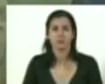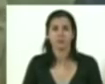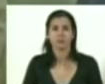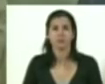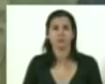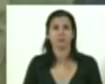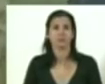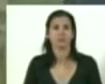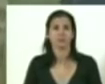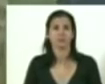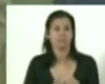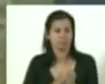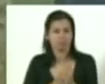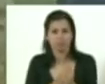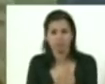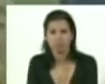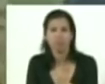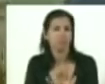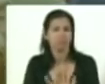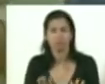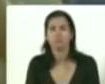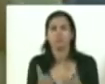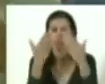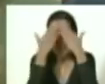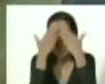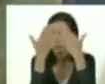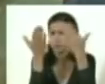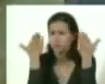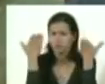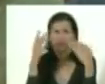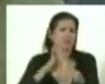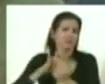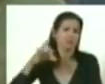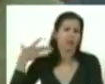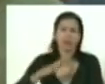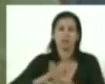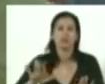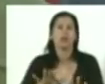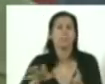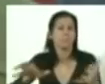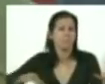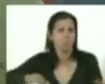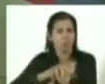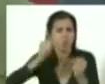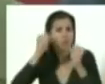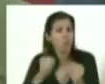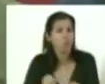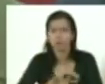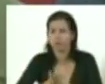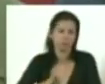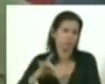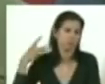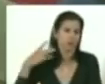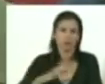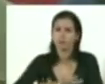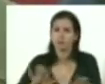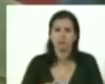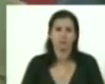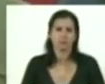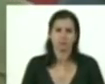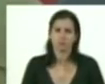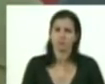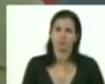ya hemos atravesado las adversidades y las dificultades.